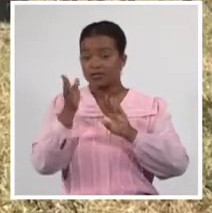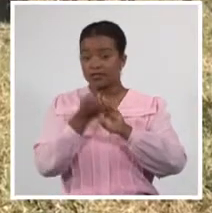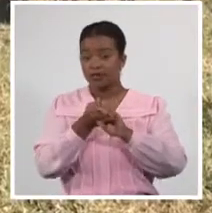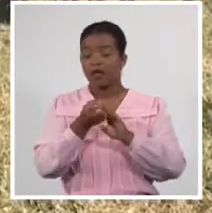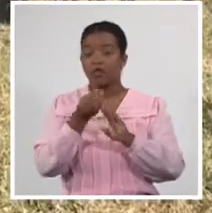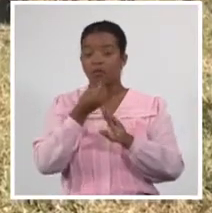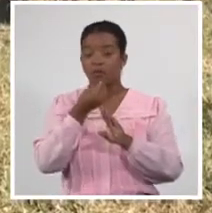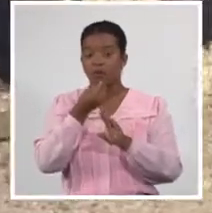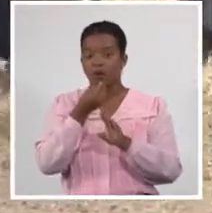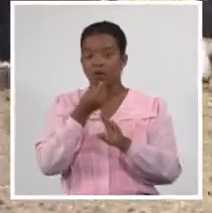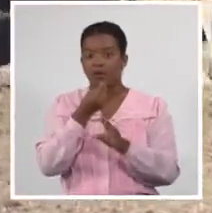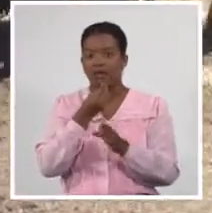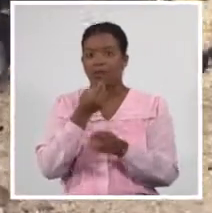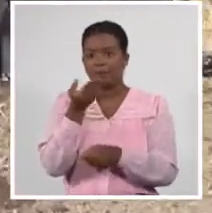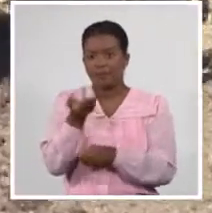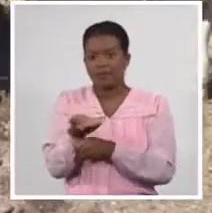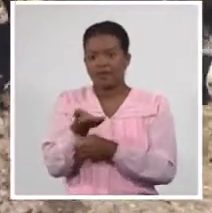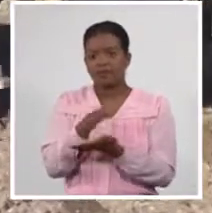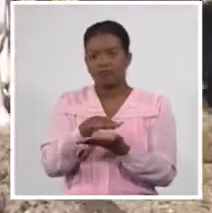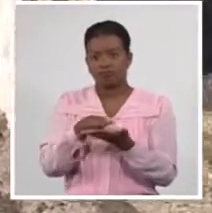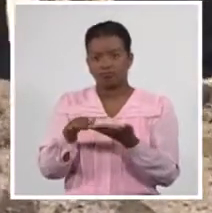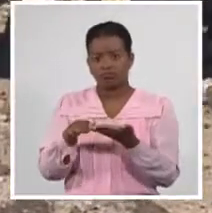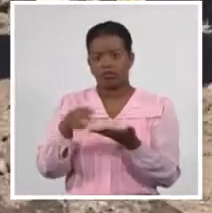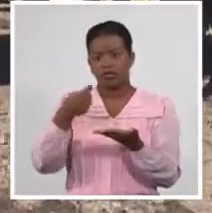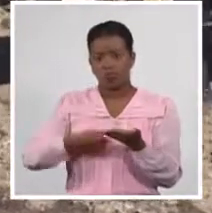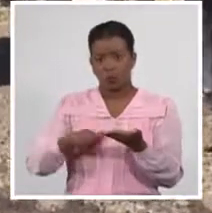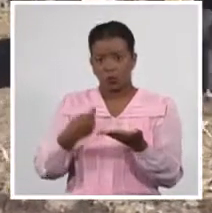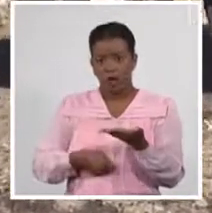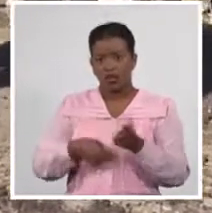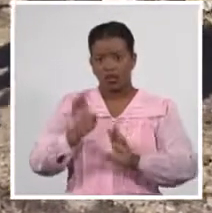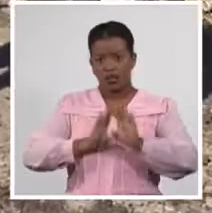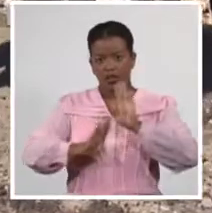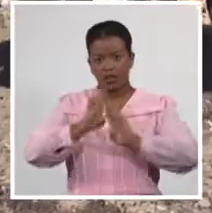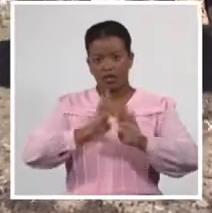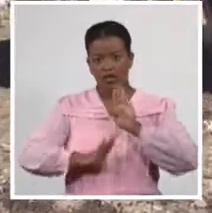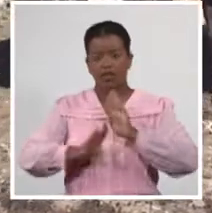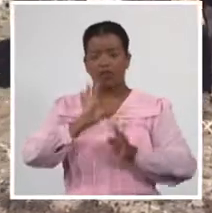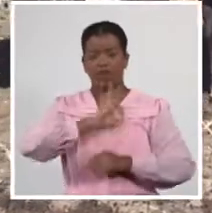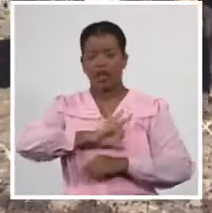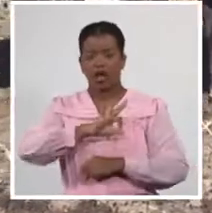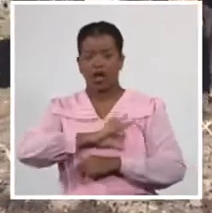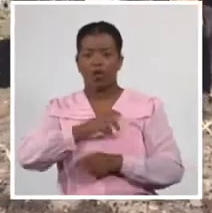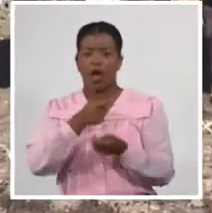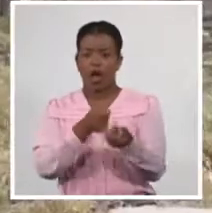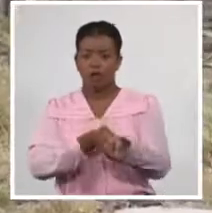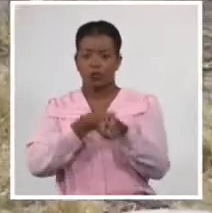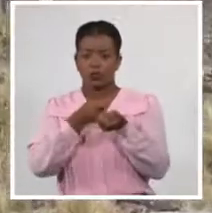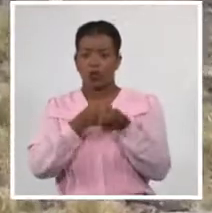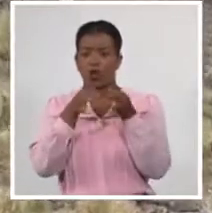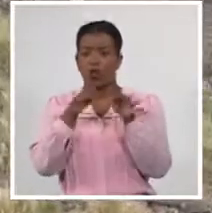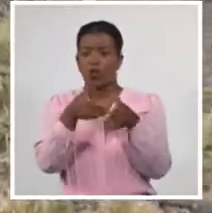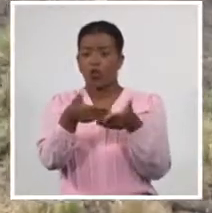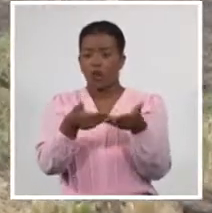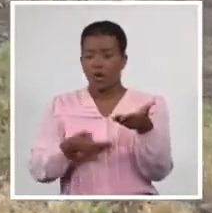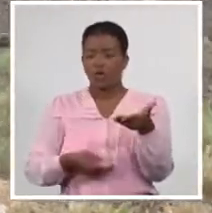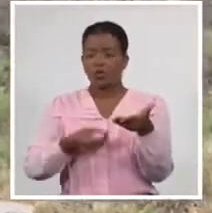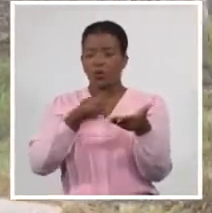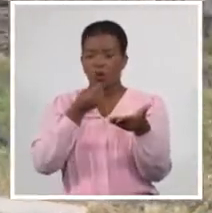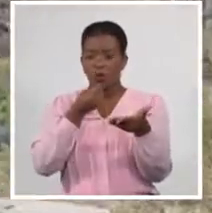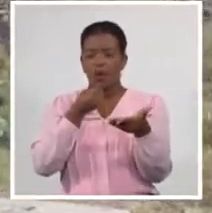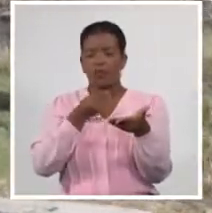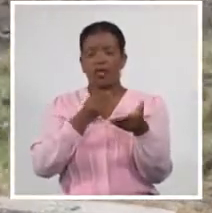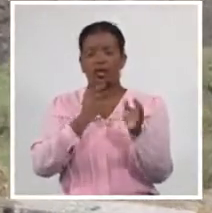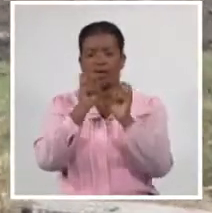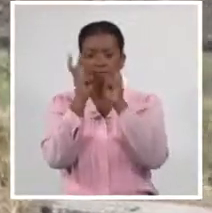recurso de apelación ante el delegado municipal o provincial de la agricultura este documento puede ser descargado en el sitio web de la